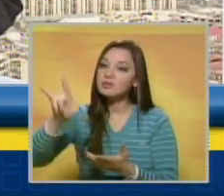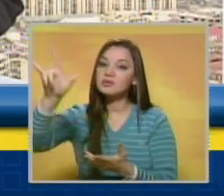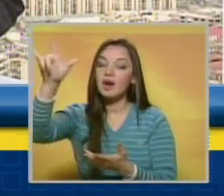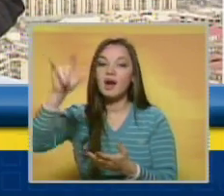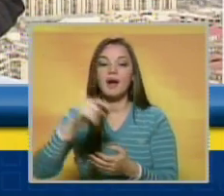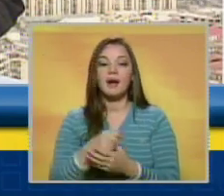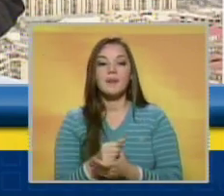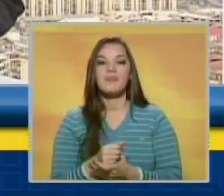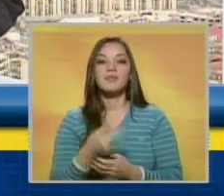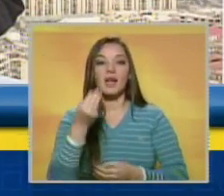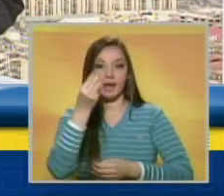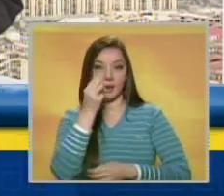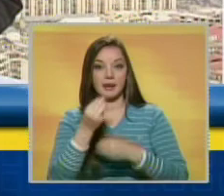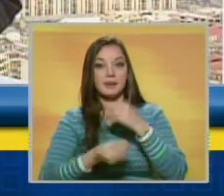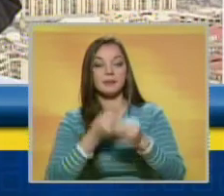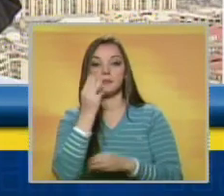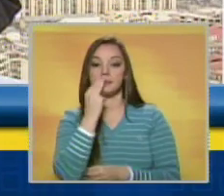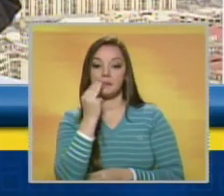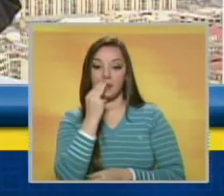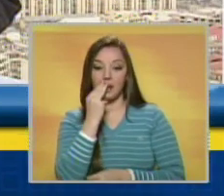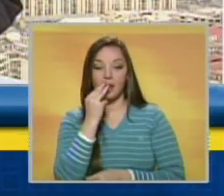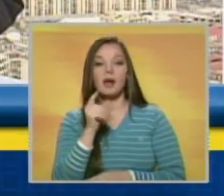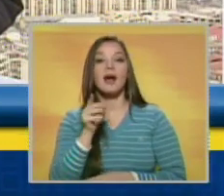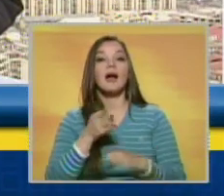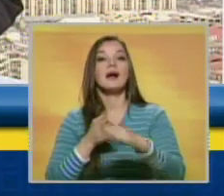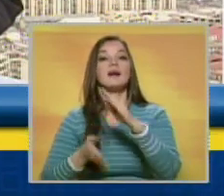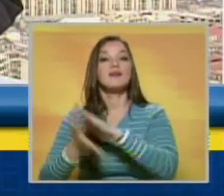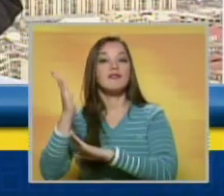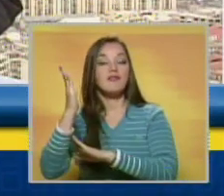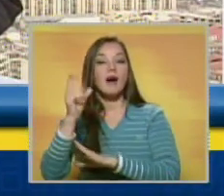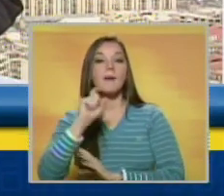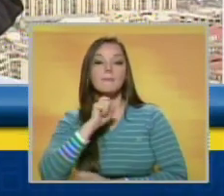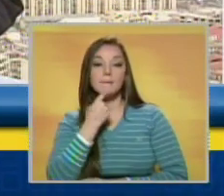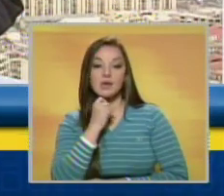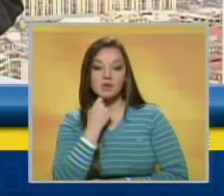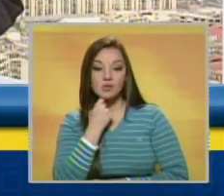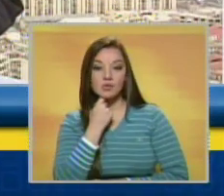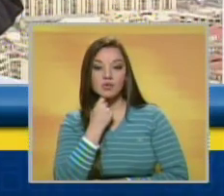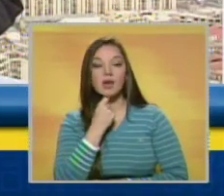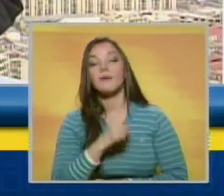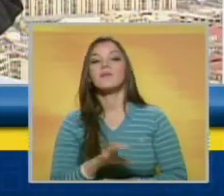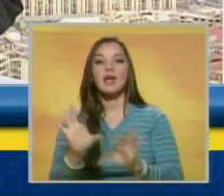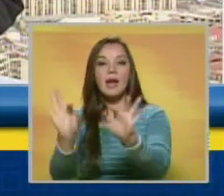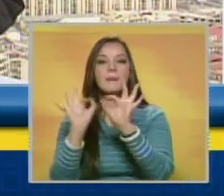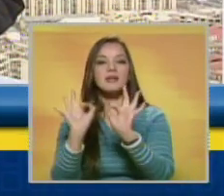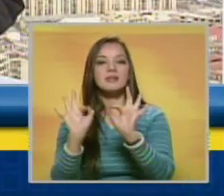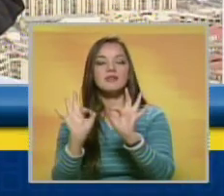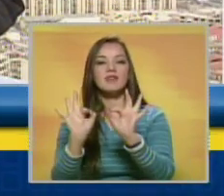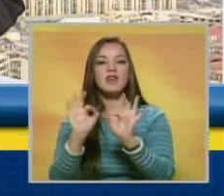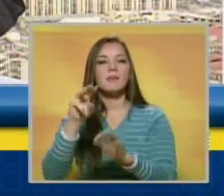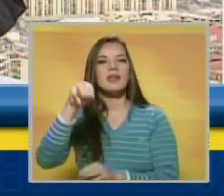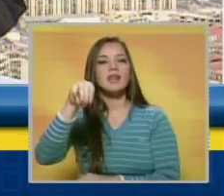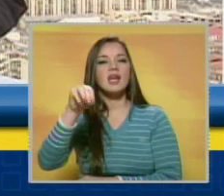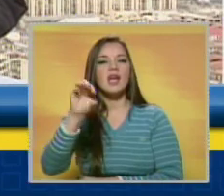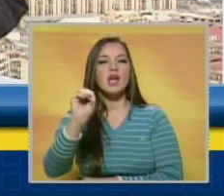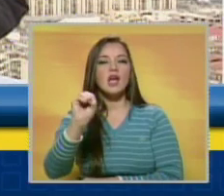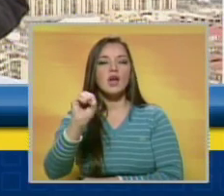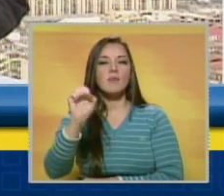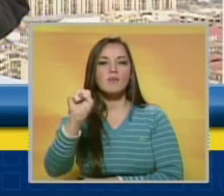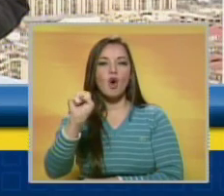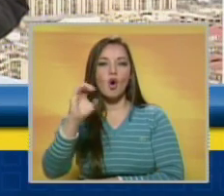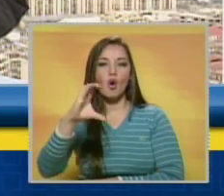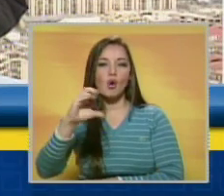por los países miembros de la OPEP, será Rusia. Específicamente iremos a Moscú y nosotros estaremos dando